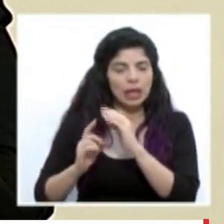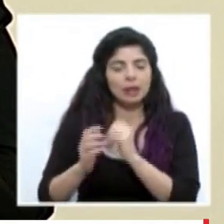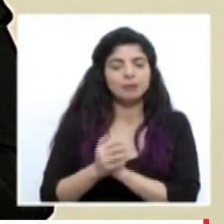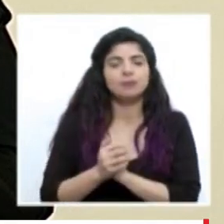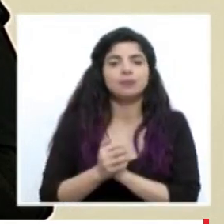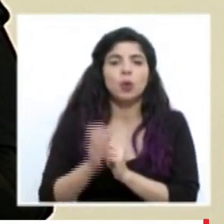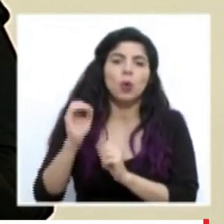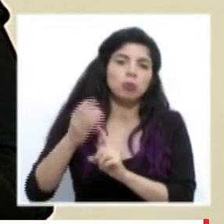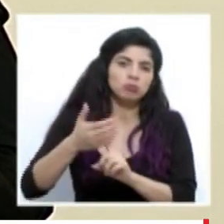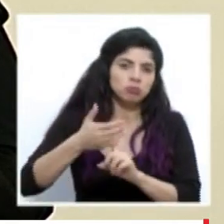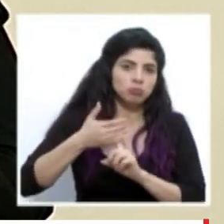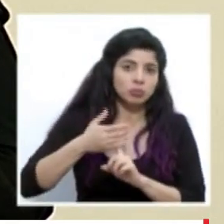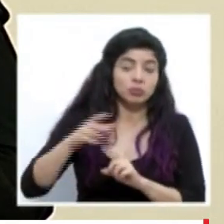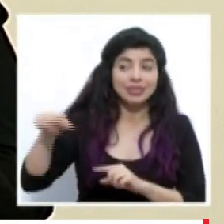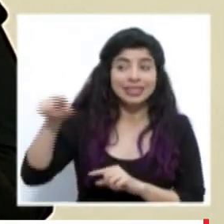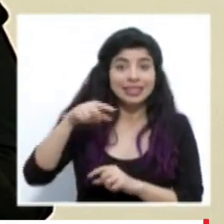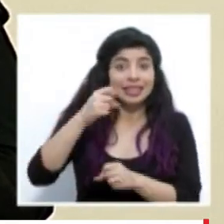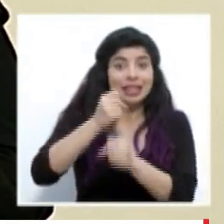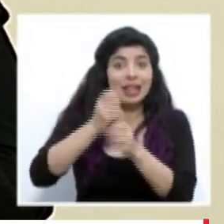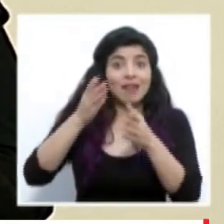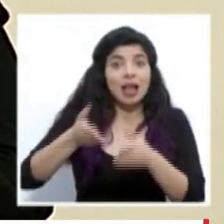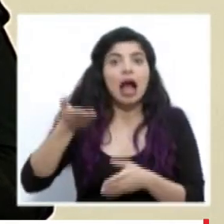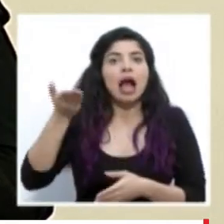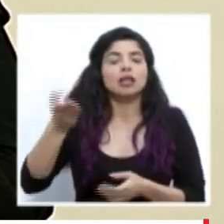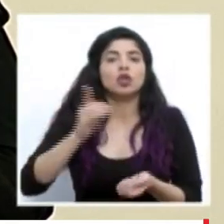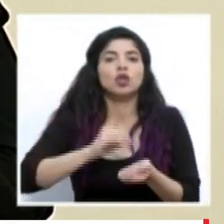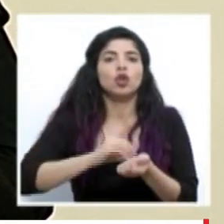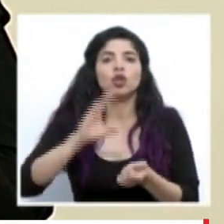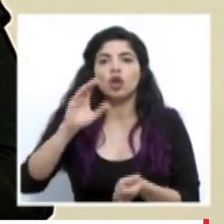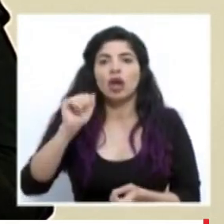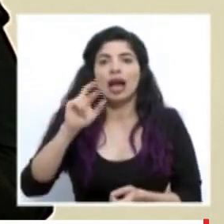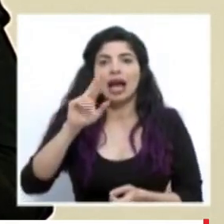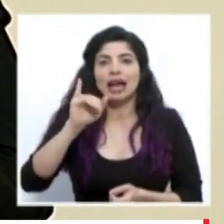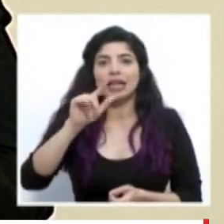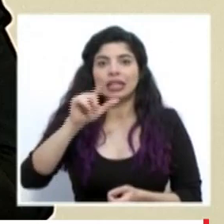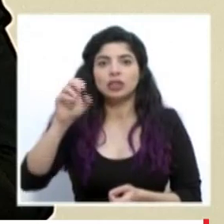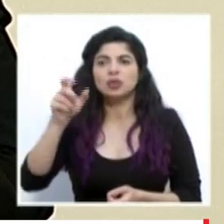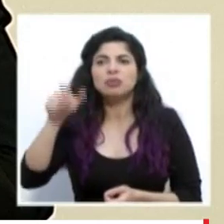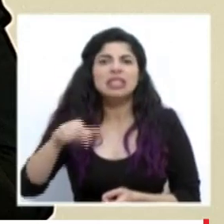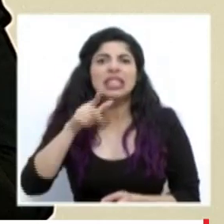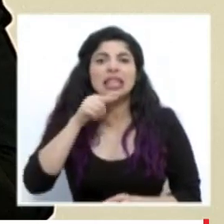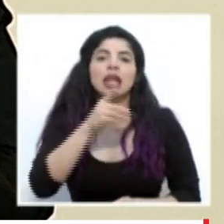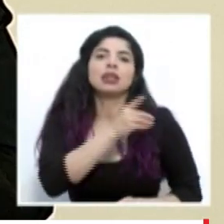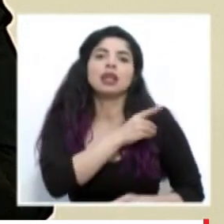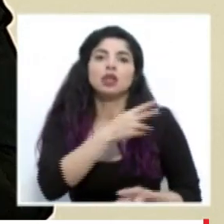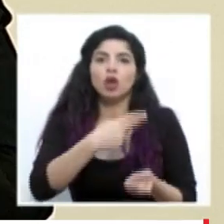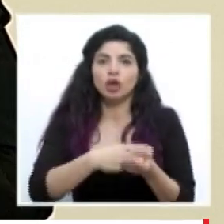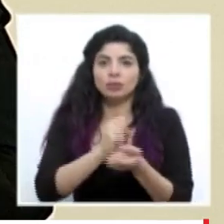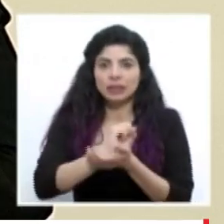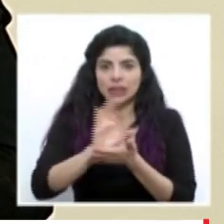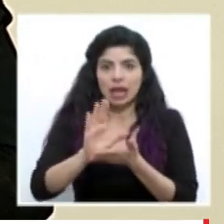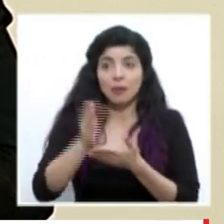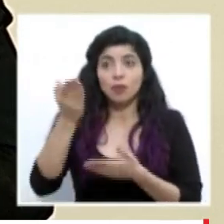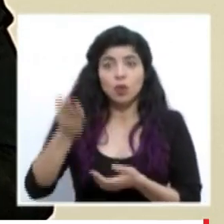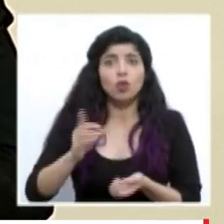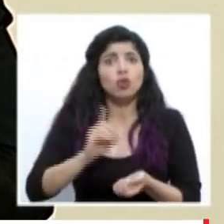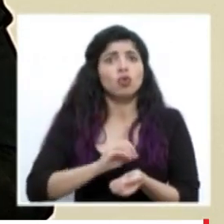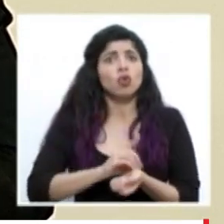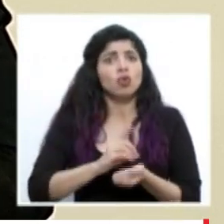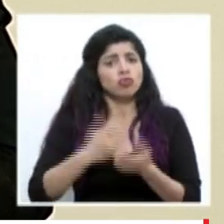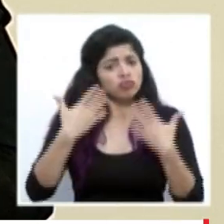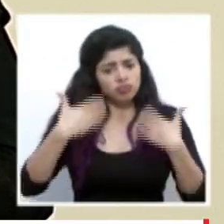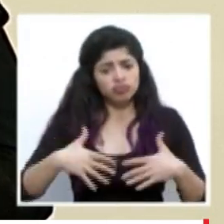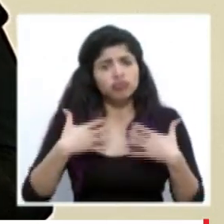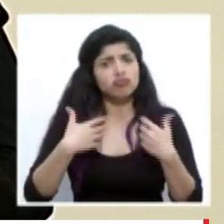de aislamiento. Entre estos funcionarios está el doctor Carrillo, que es el director del Hospital San Carlos. El doctor está en muy buen